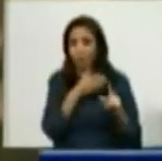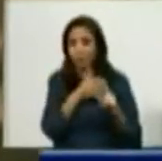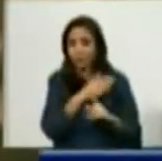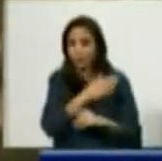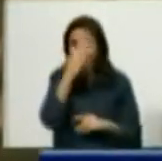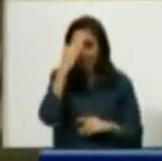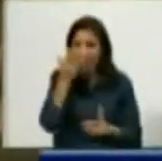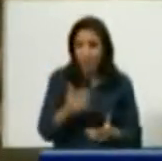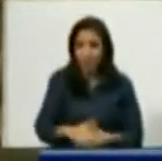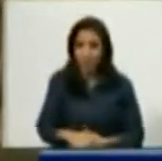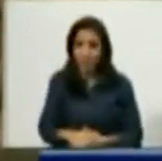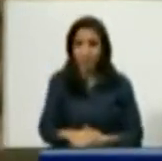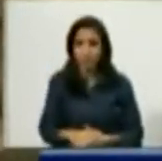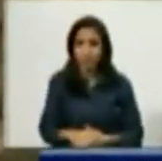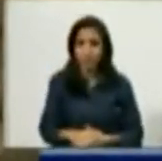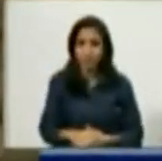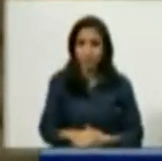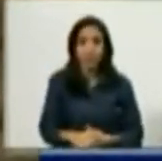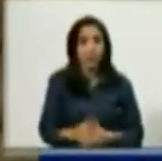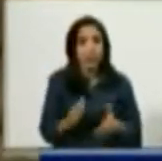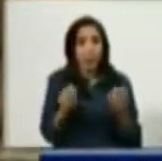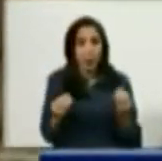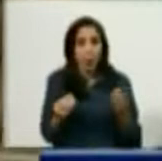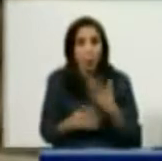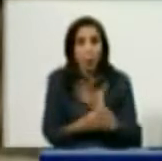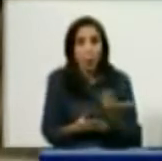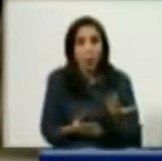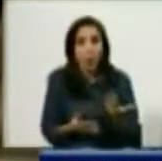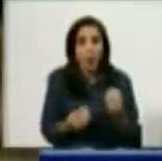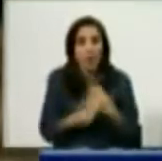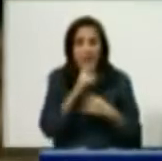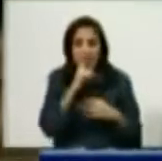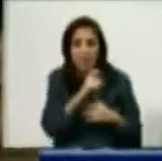en que ya el enemigo no es la URSS